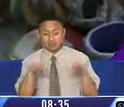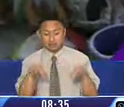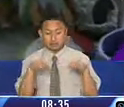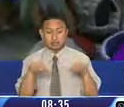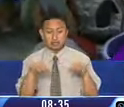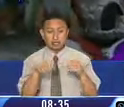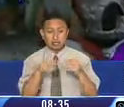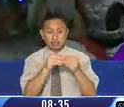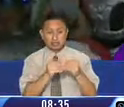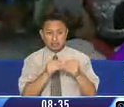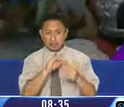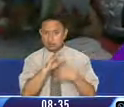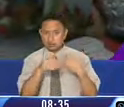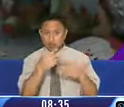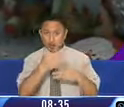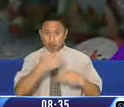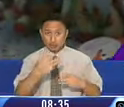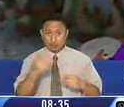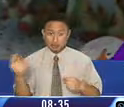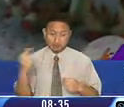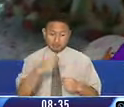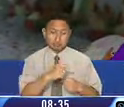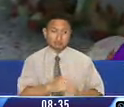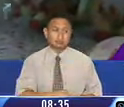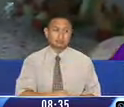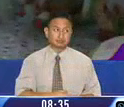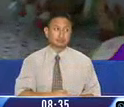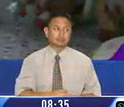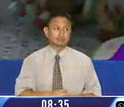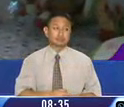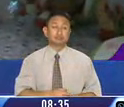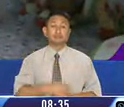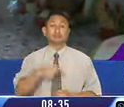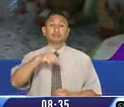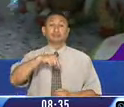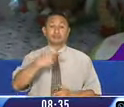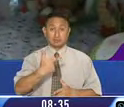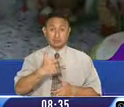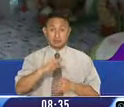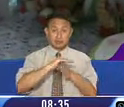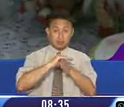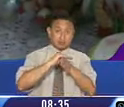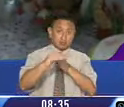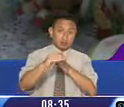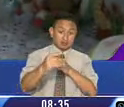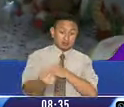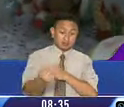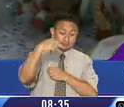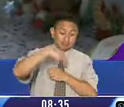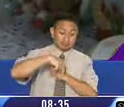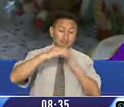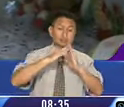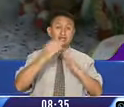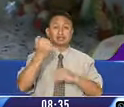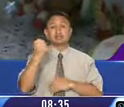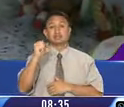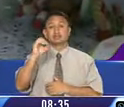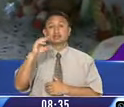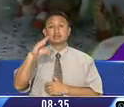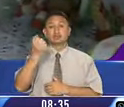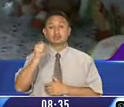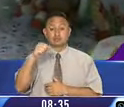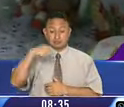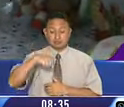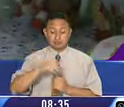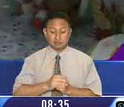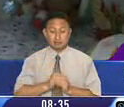cerámica, todos los materiales nos sirven. Y les estamos haciendo la cordial invitación acá a Casa Somos Itinerante aquí en el Centro